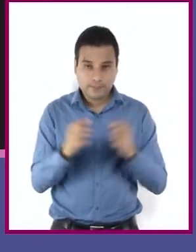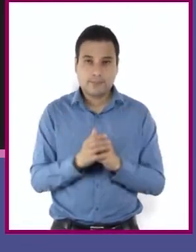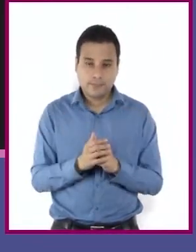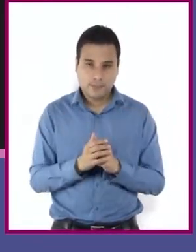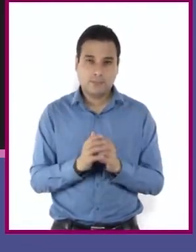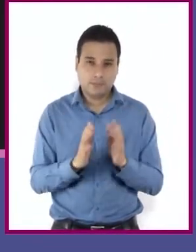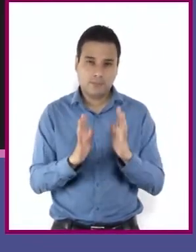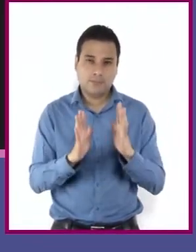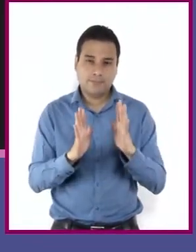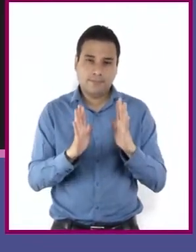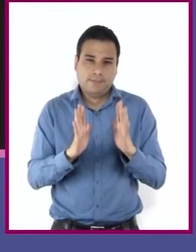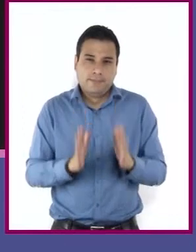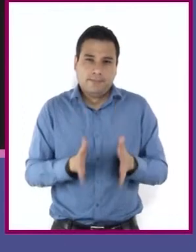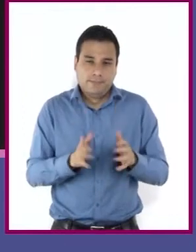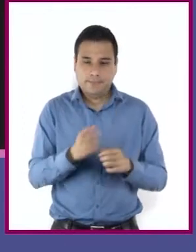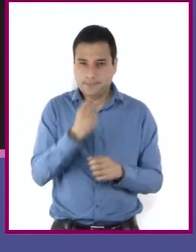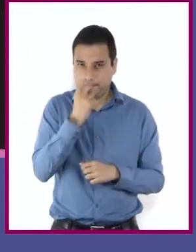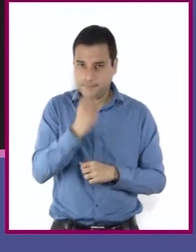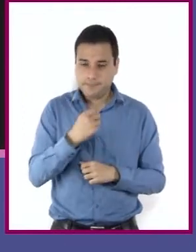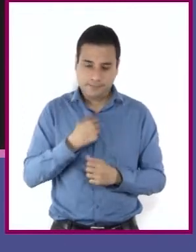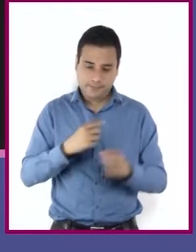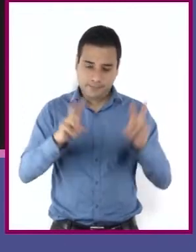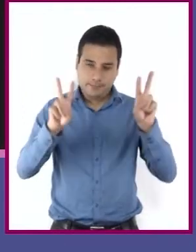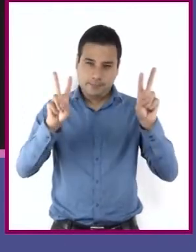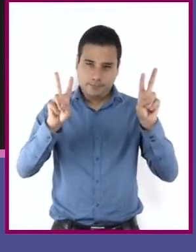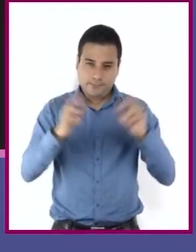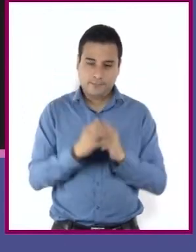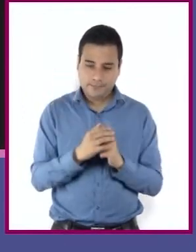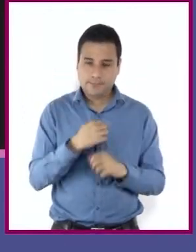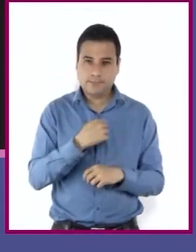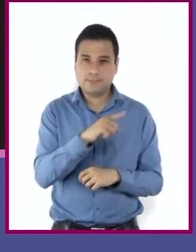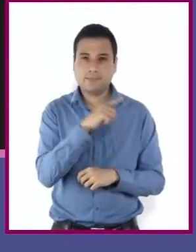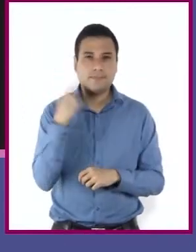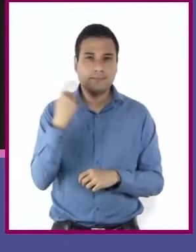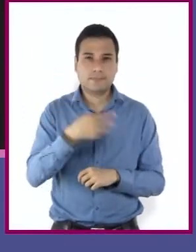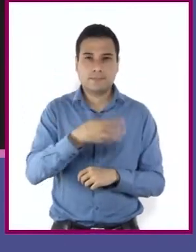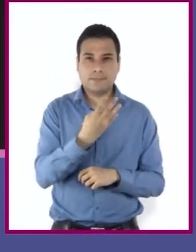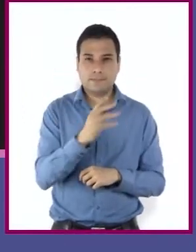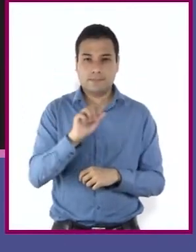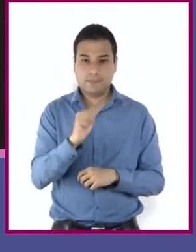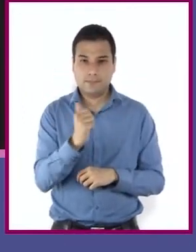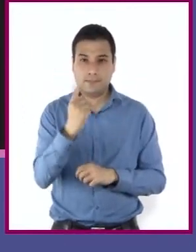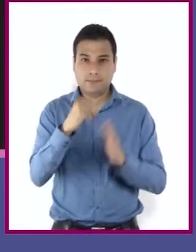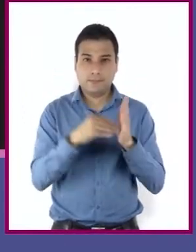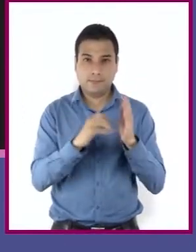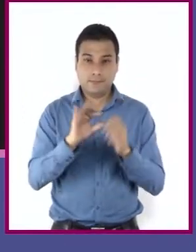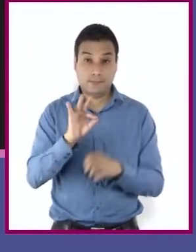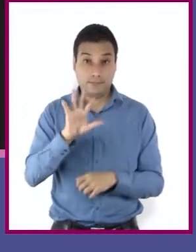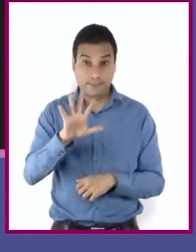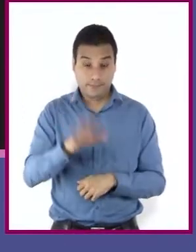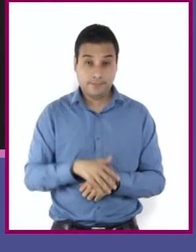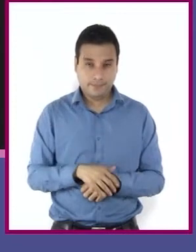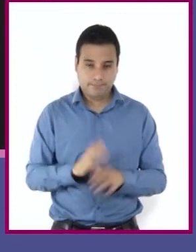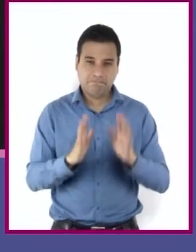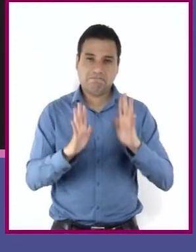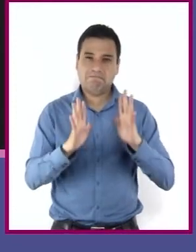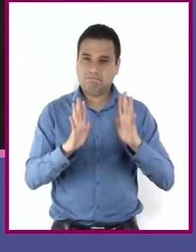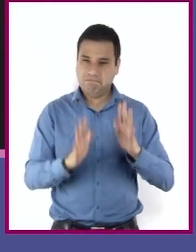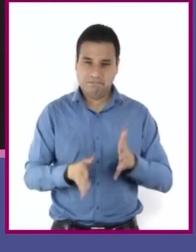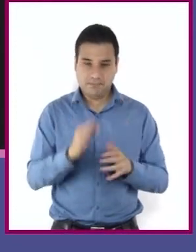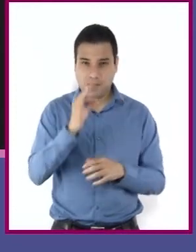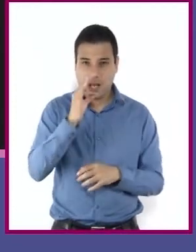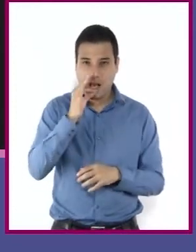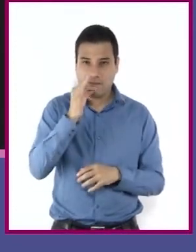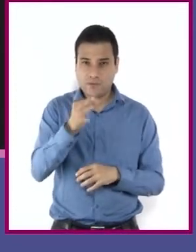en principio la rendición incondicional el 14 de agosto de 1945, se rinde formalmente